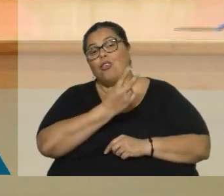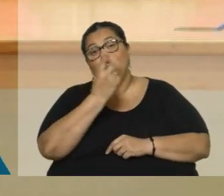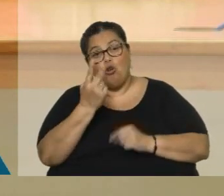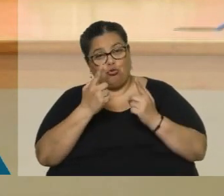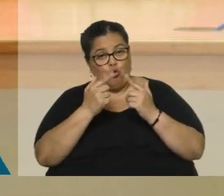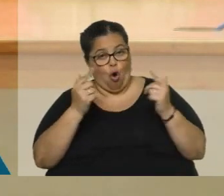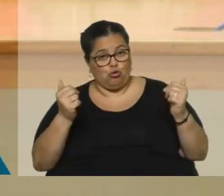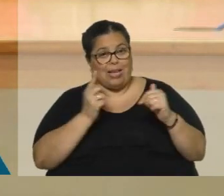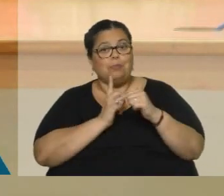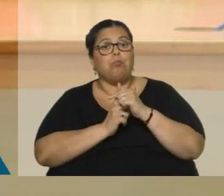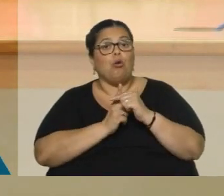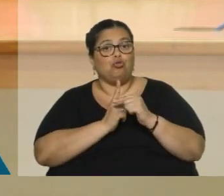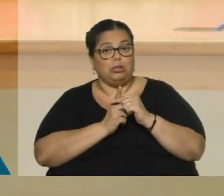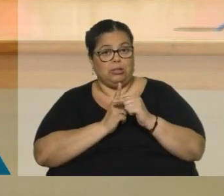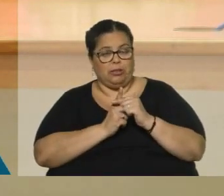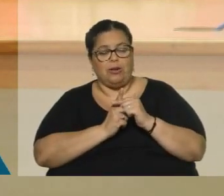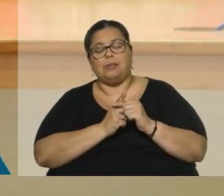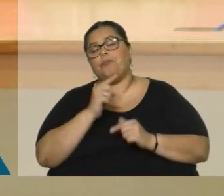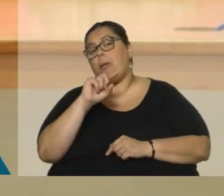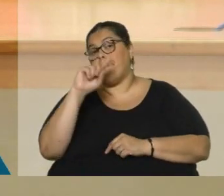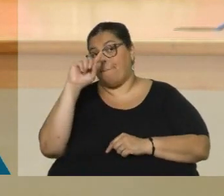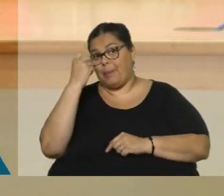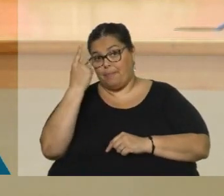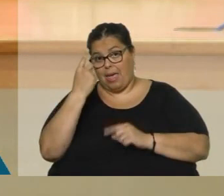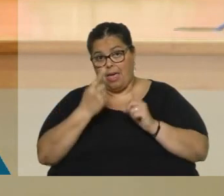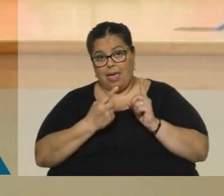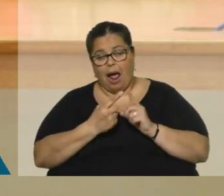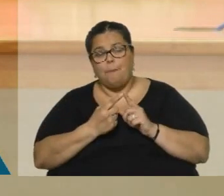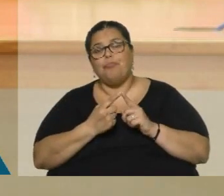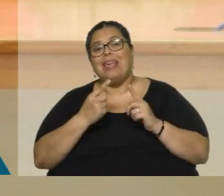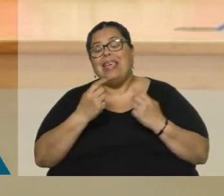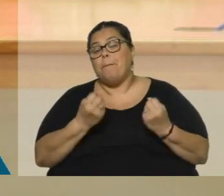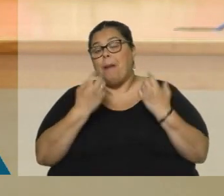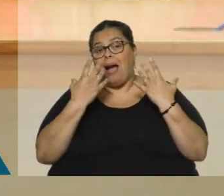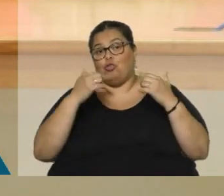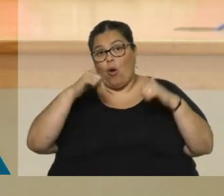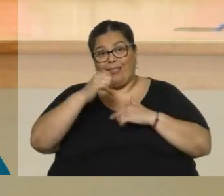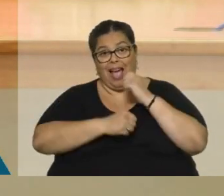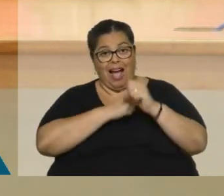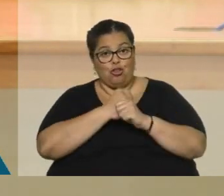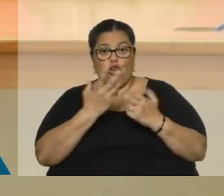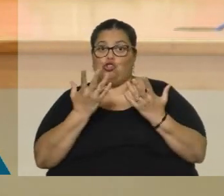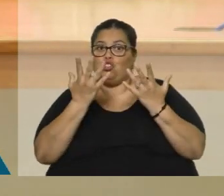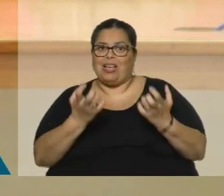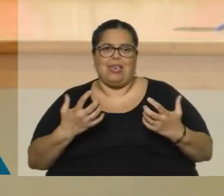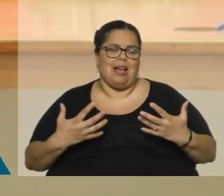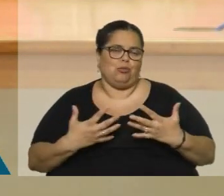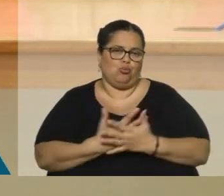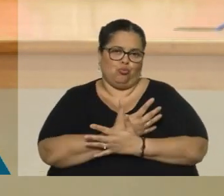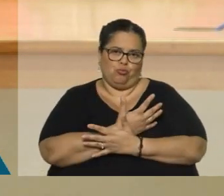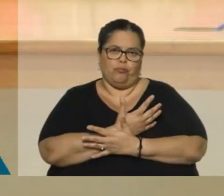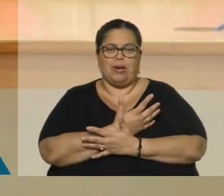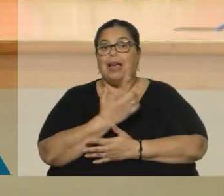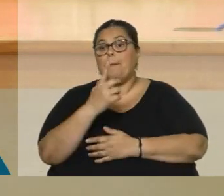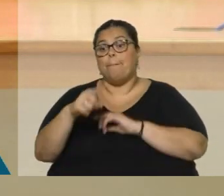que son positivas. La primera es que el impacto que tuvimos este año de la sequía no va a estar. Y